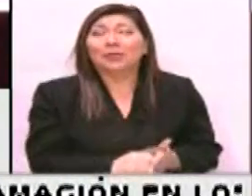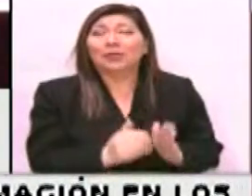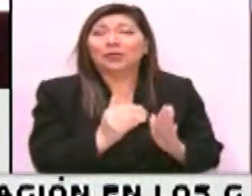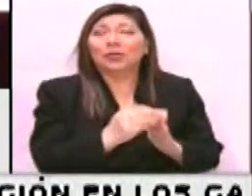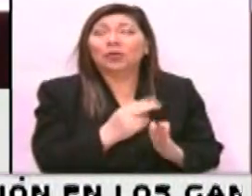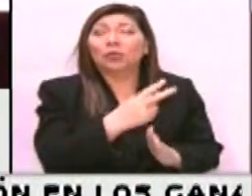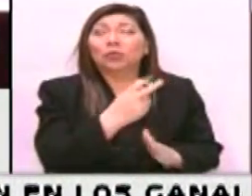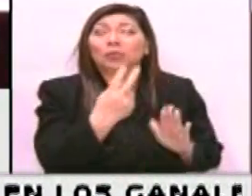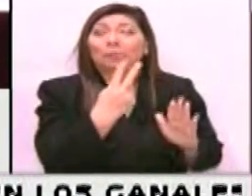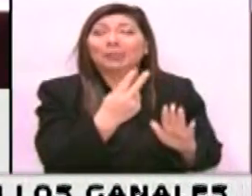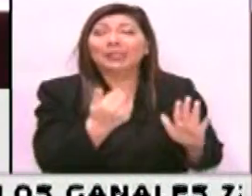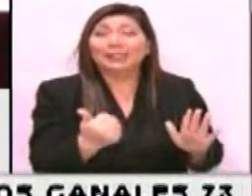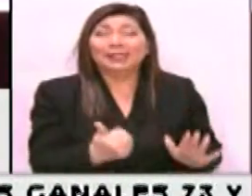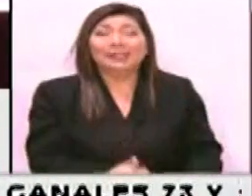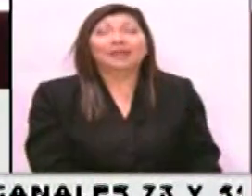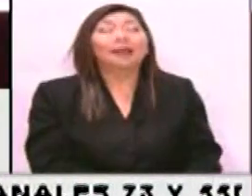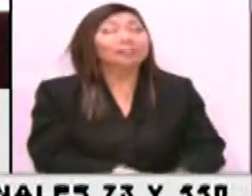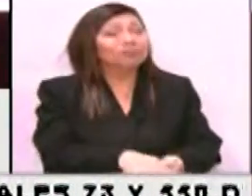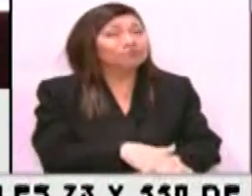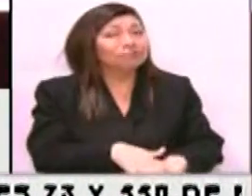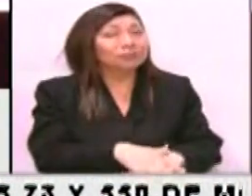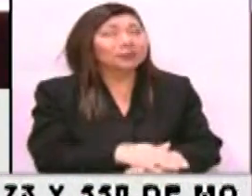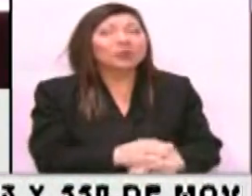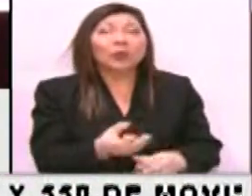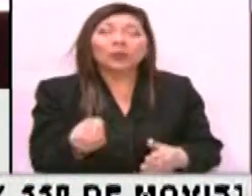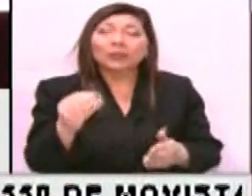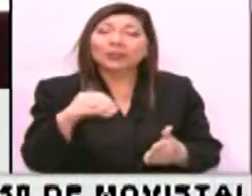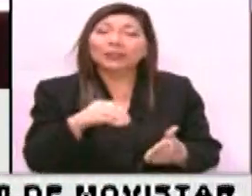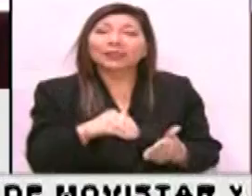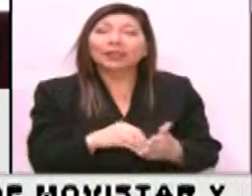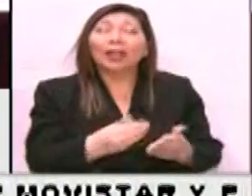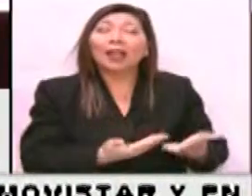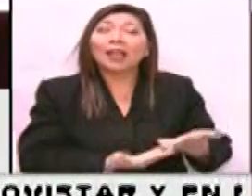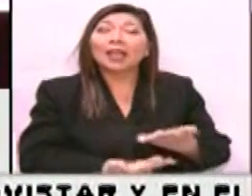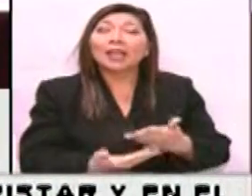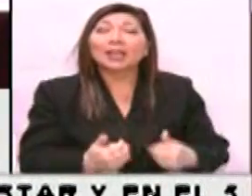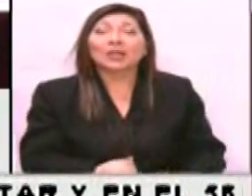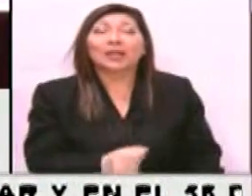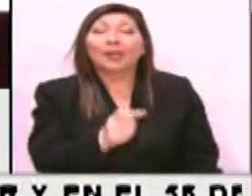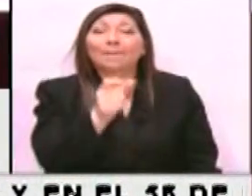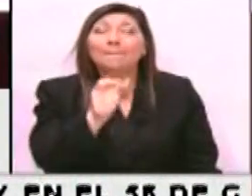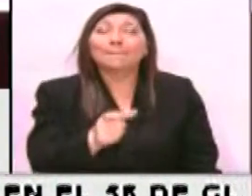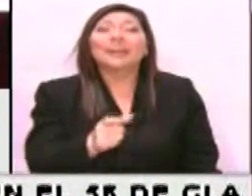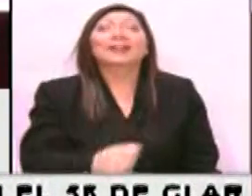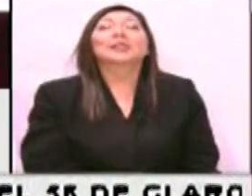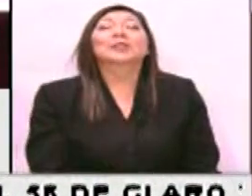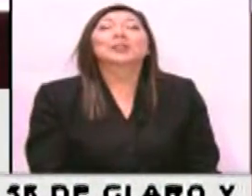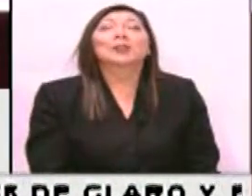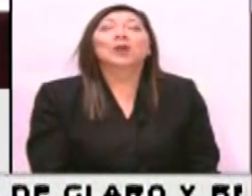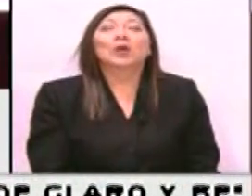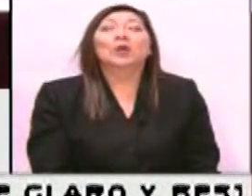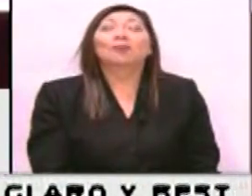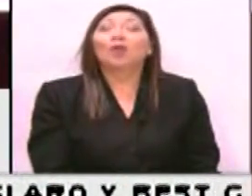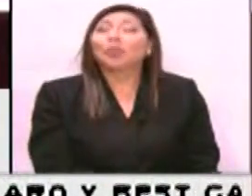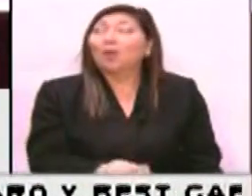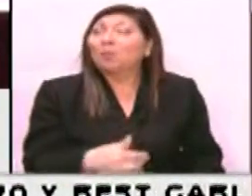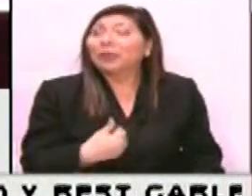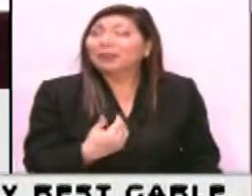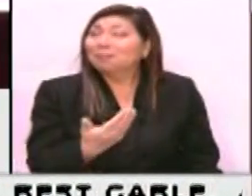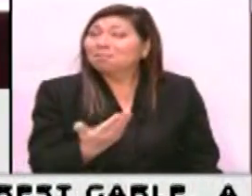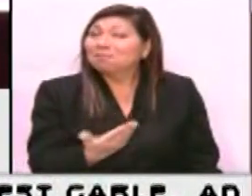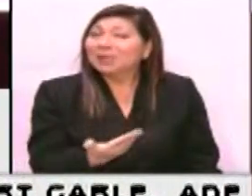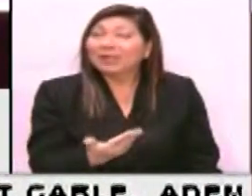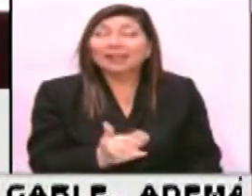artículo 126, que es gestar o intervenir en los negocios de las personas. Entonces, no le pueden pedir